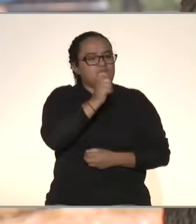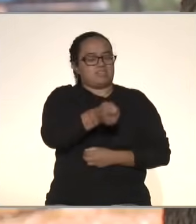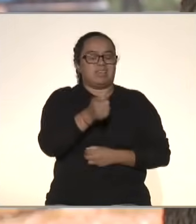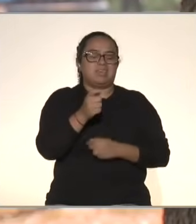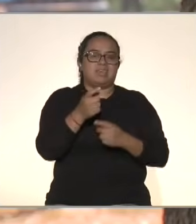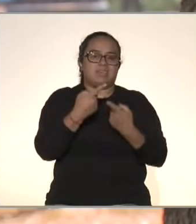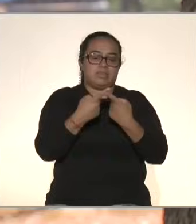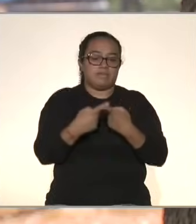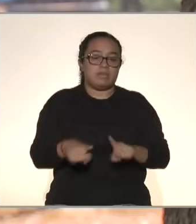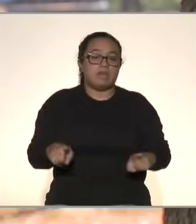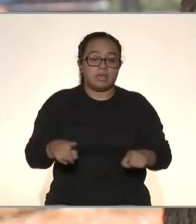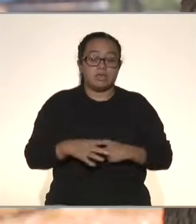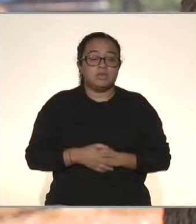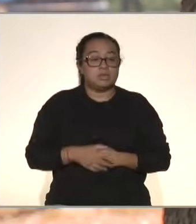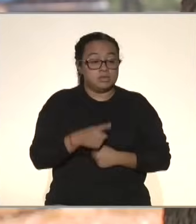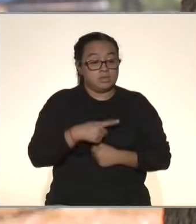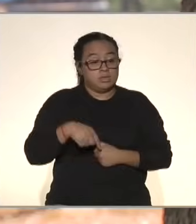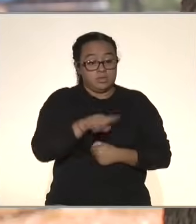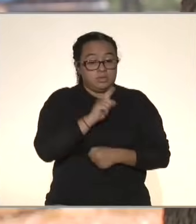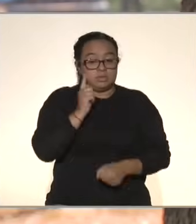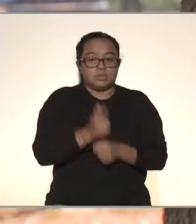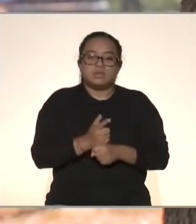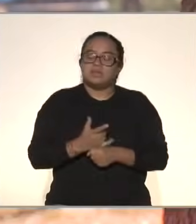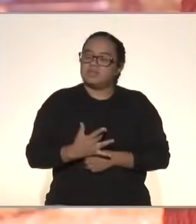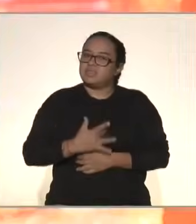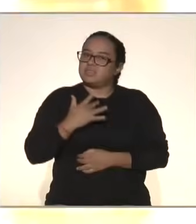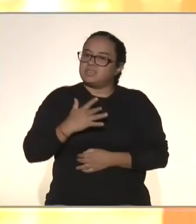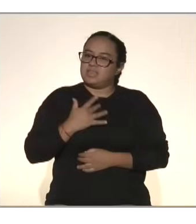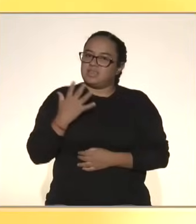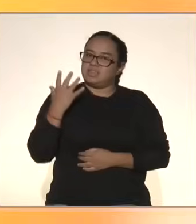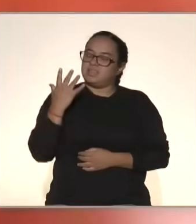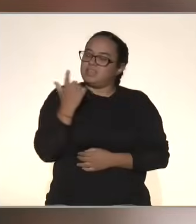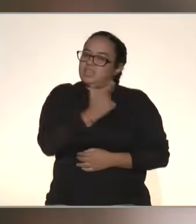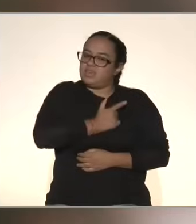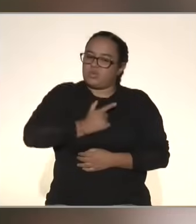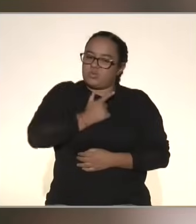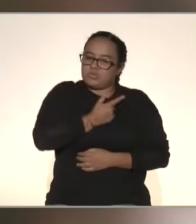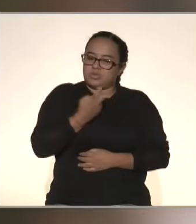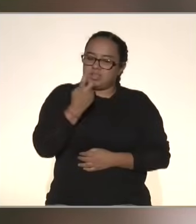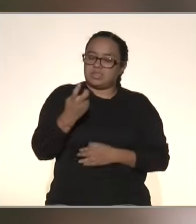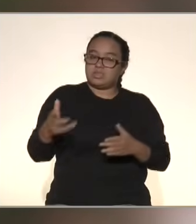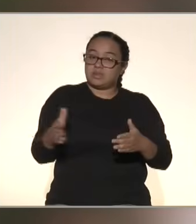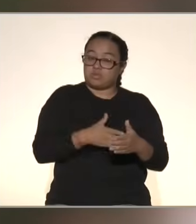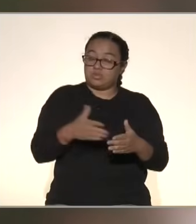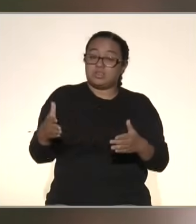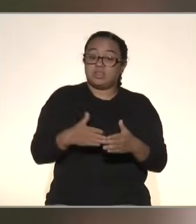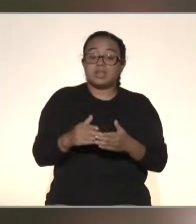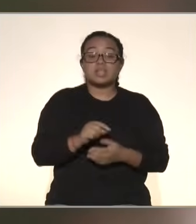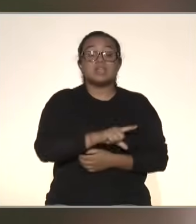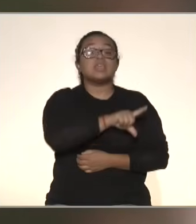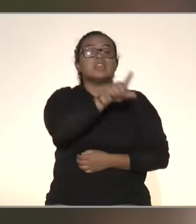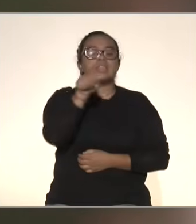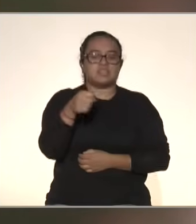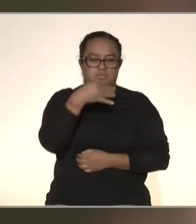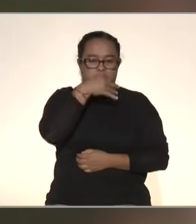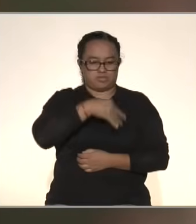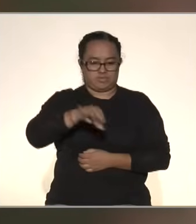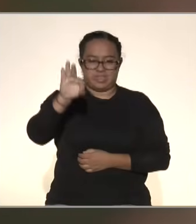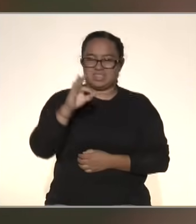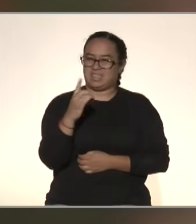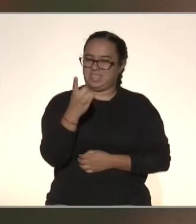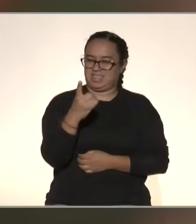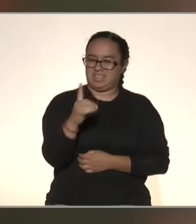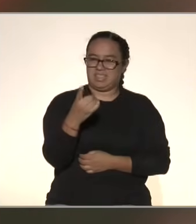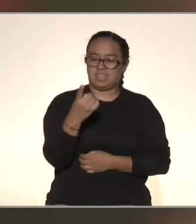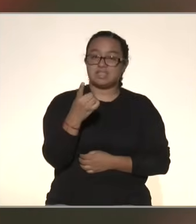distinto. Descubrimos el placer por cocinar. Y entonces las fiestas de diciembre cobraron